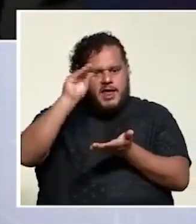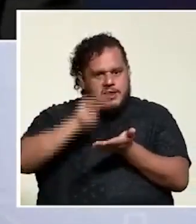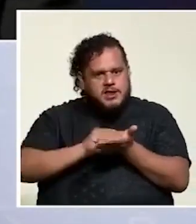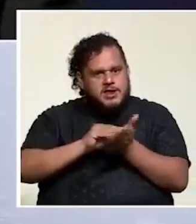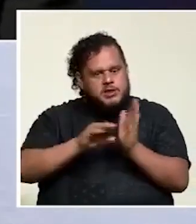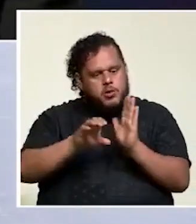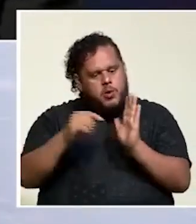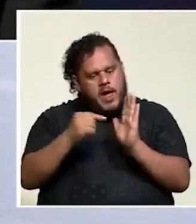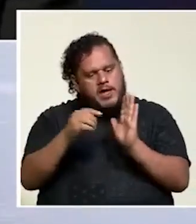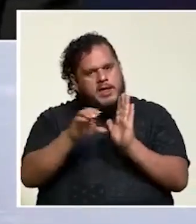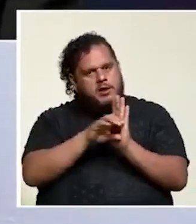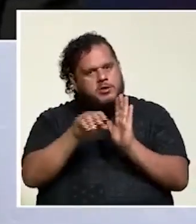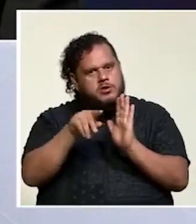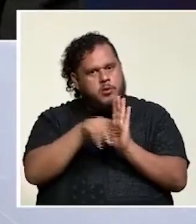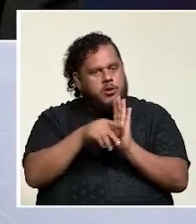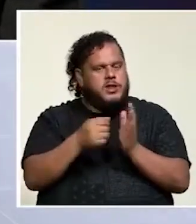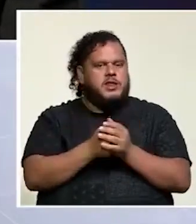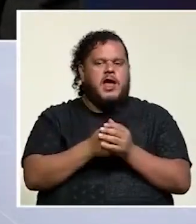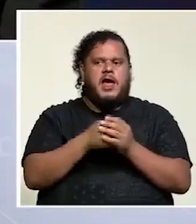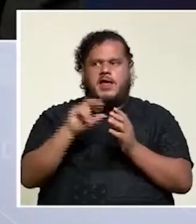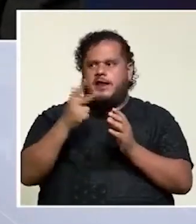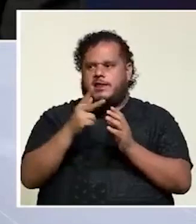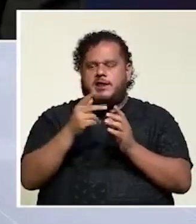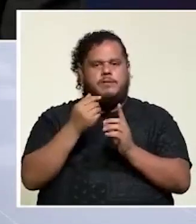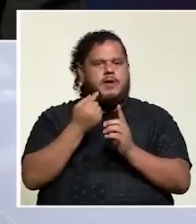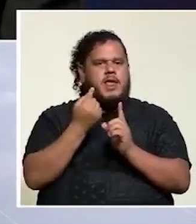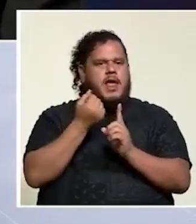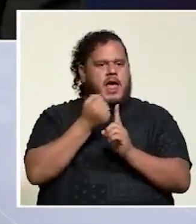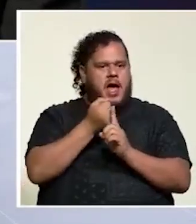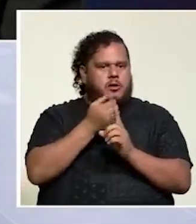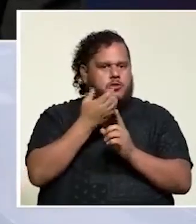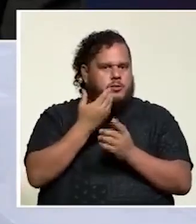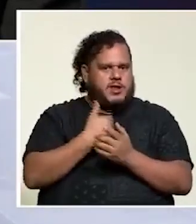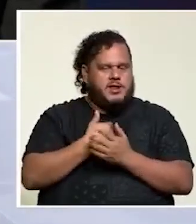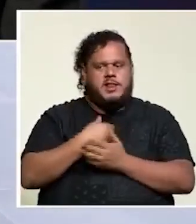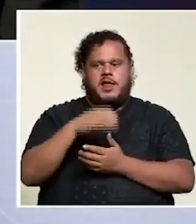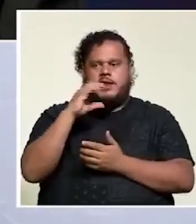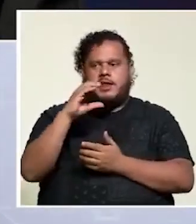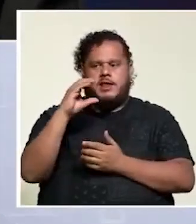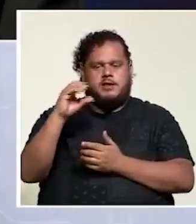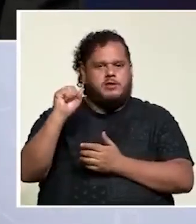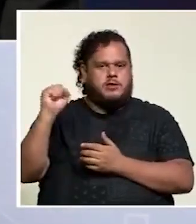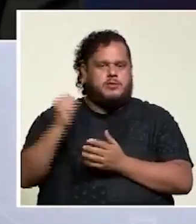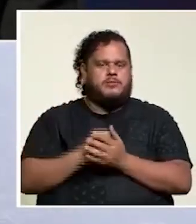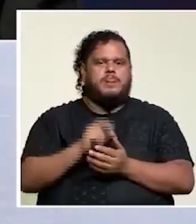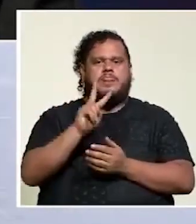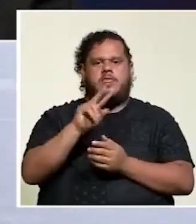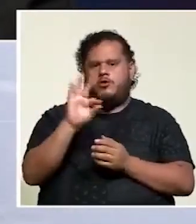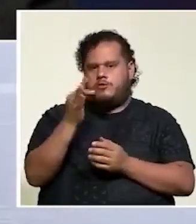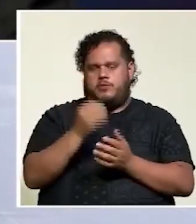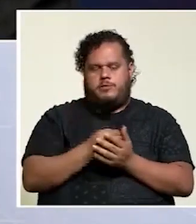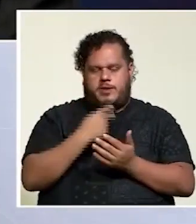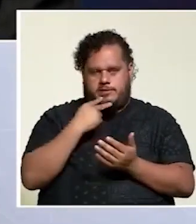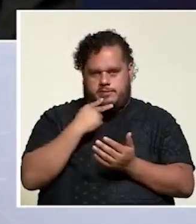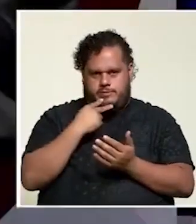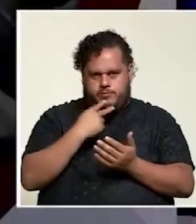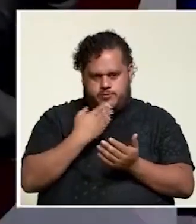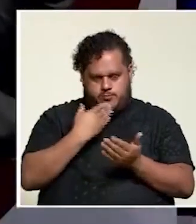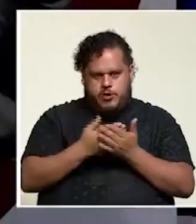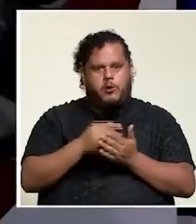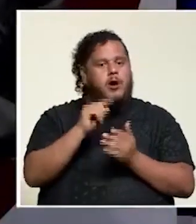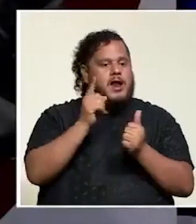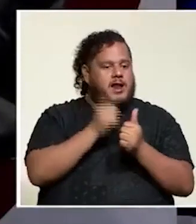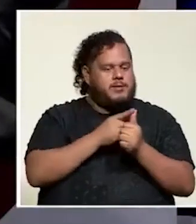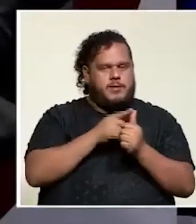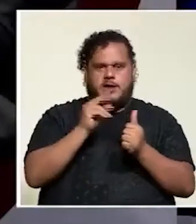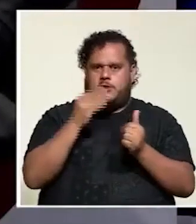varias vías, la triple autonomía que tiene la Caja Costarricense de Seguro Social, don Eli? De dos maneras, Vilma. La primera, que no